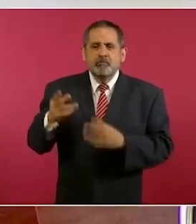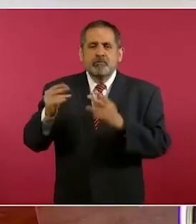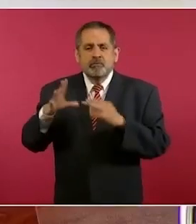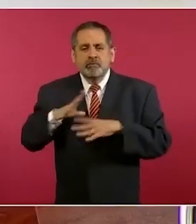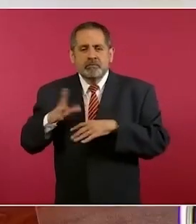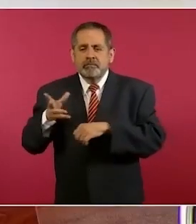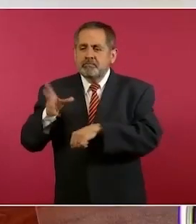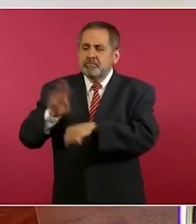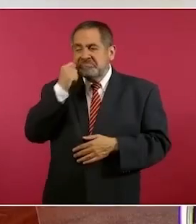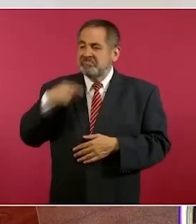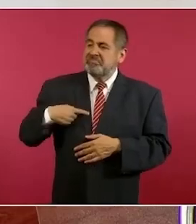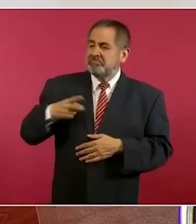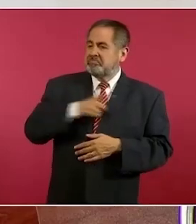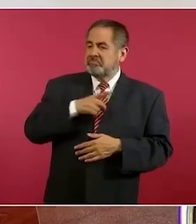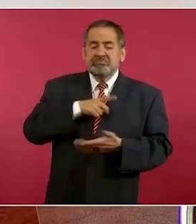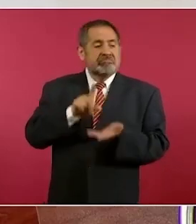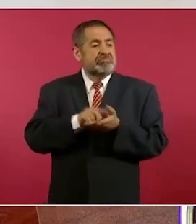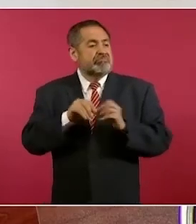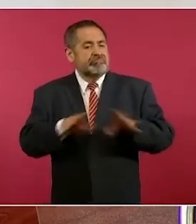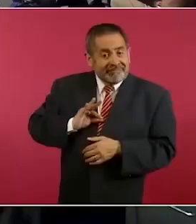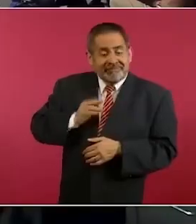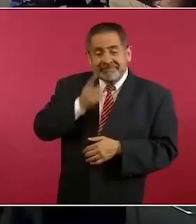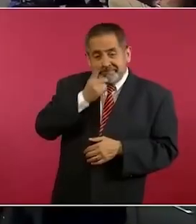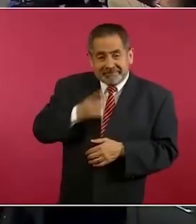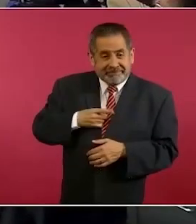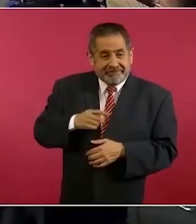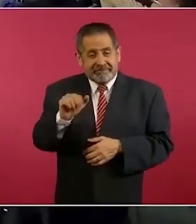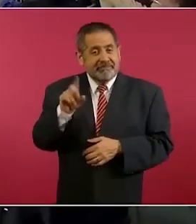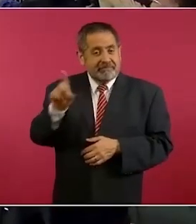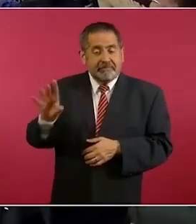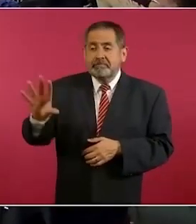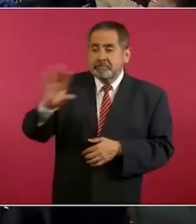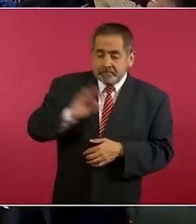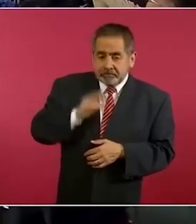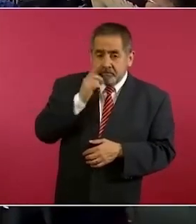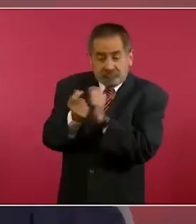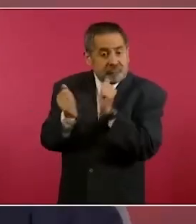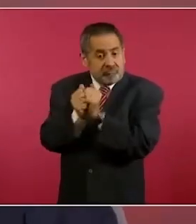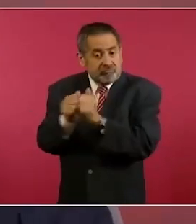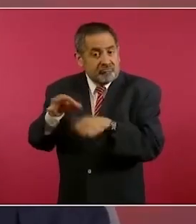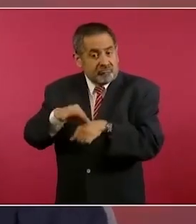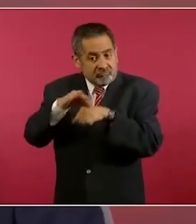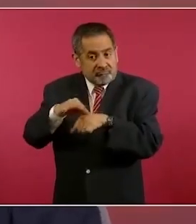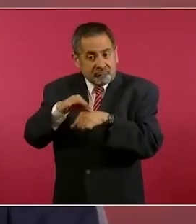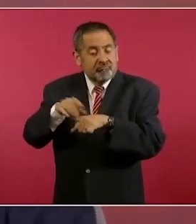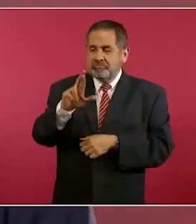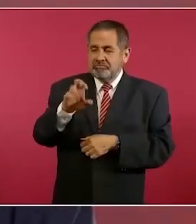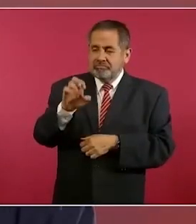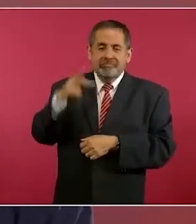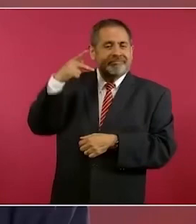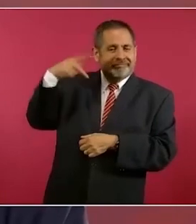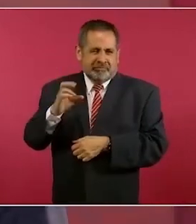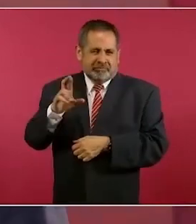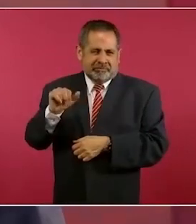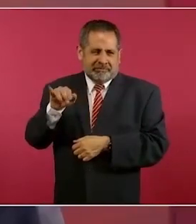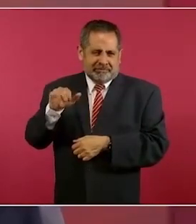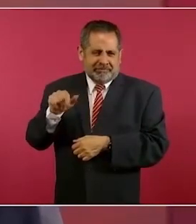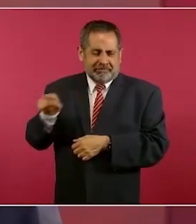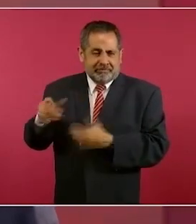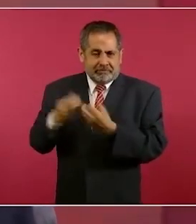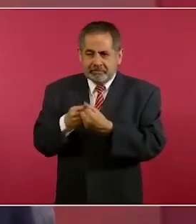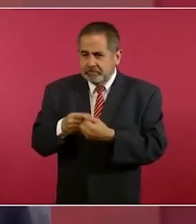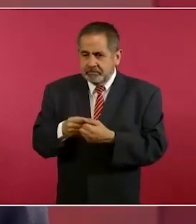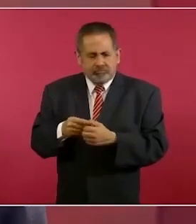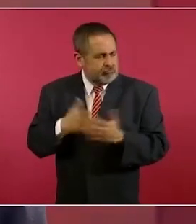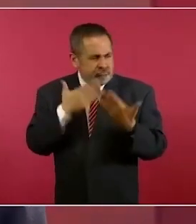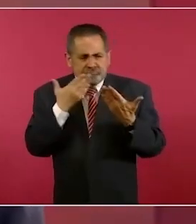del gobierno de Ucrania. Eso fue lo que me informó Marcelo Ebrard, que se entrevistó con el ministro de Ucrania. Es